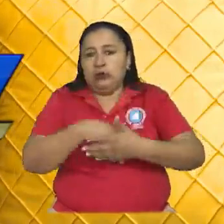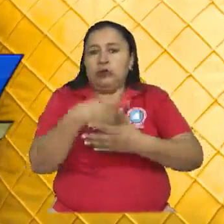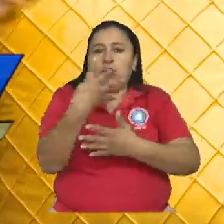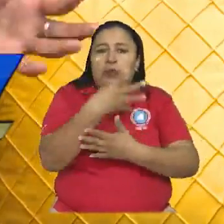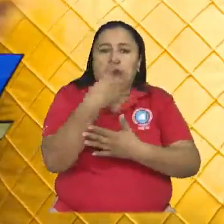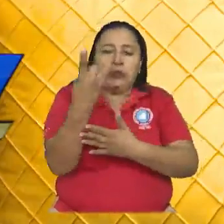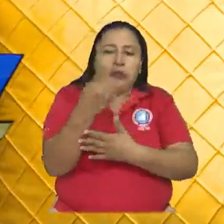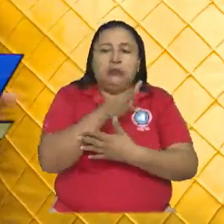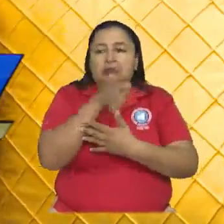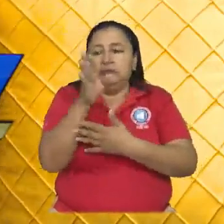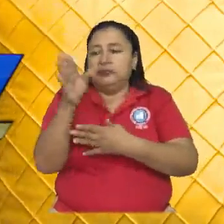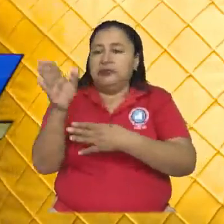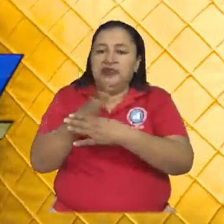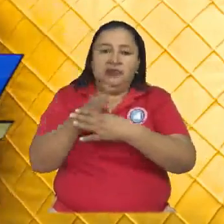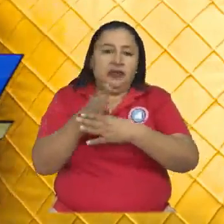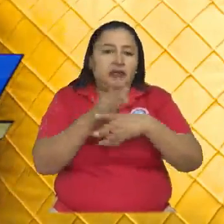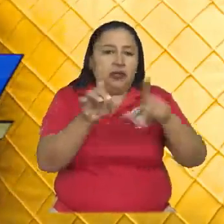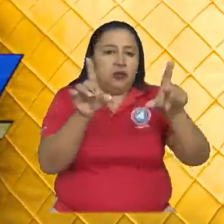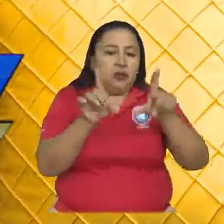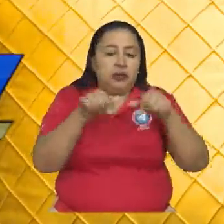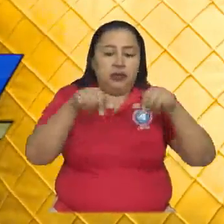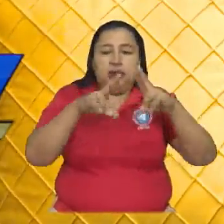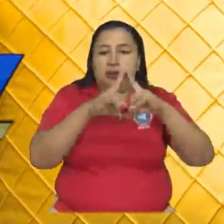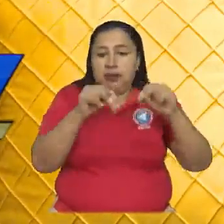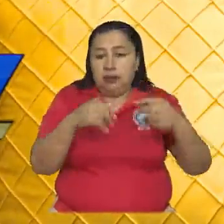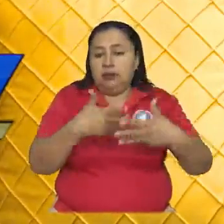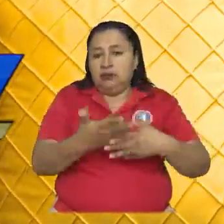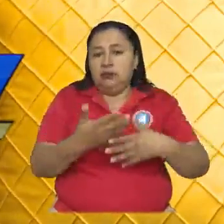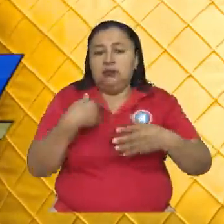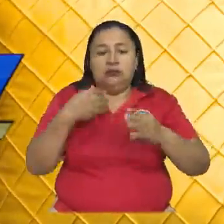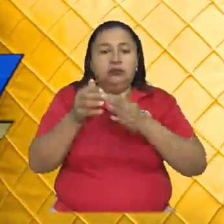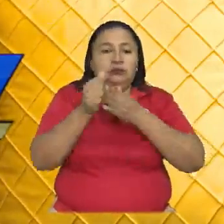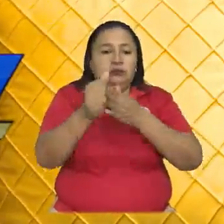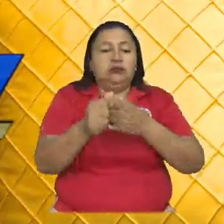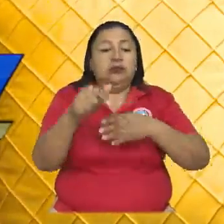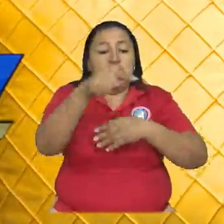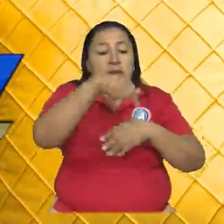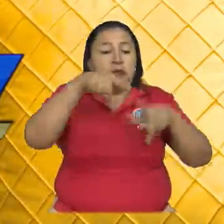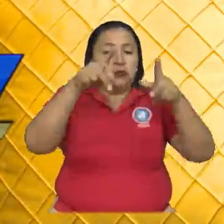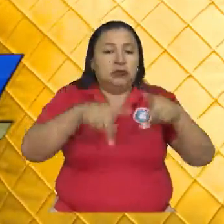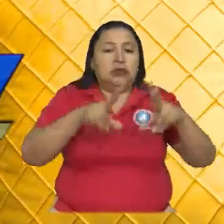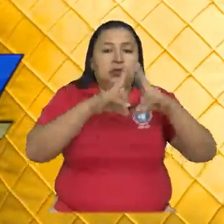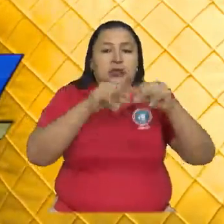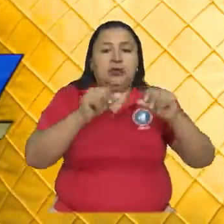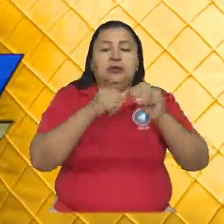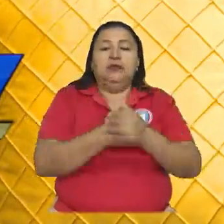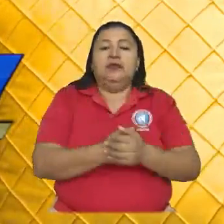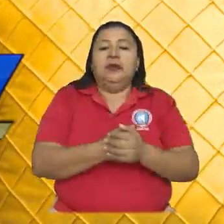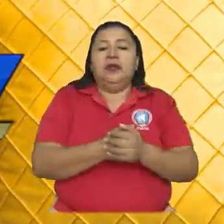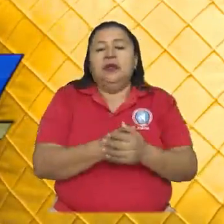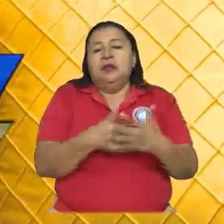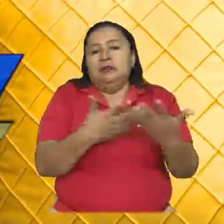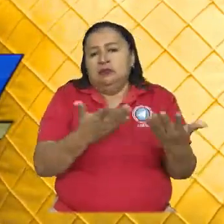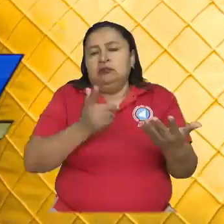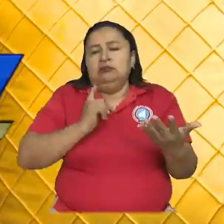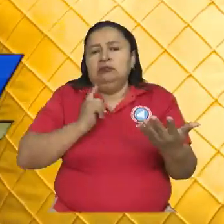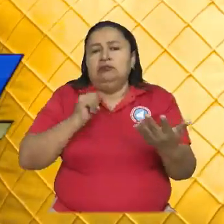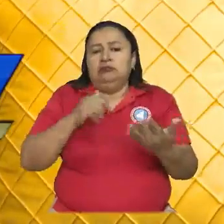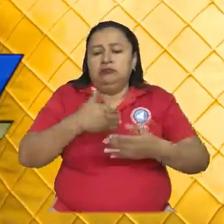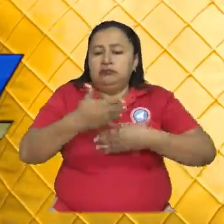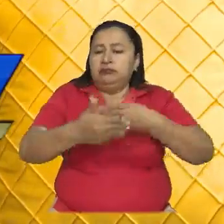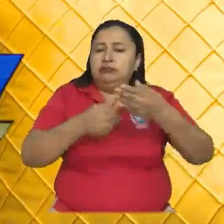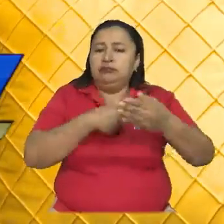3 noches, 4 días hacia diferentes destinos de nuestra Nicaragua, dirigido exclusivamente para los nicaragüenses. También